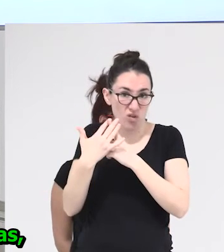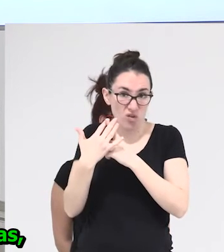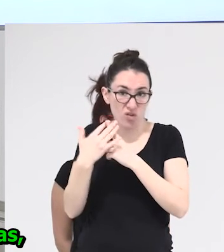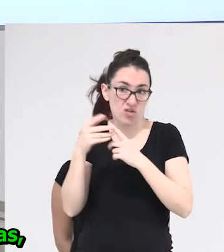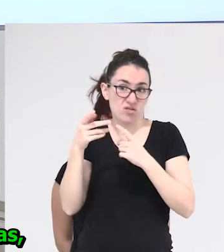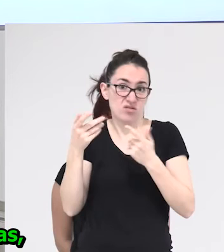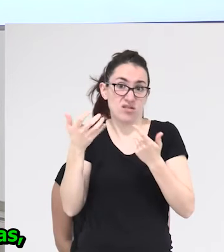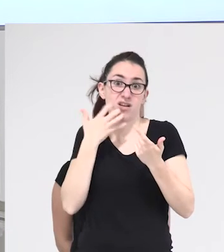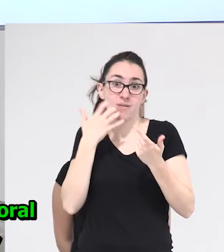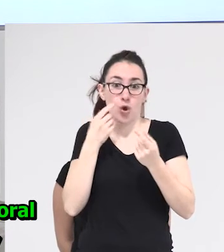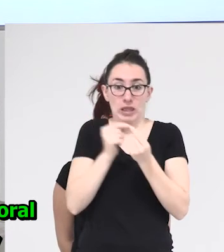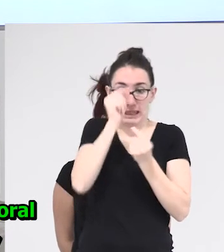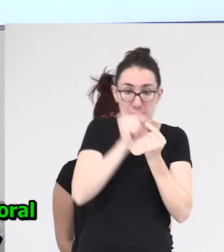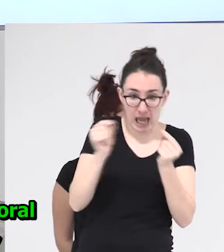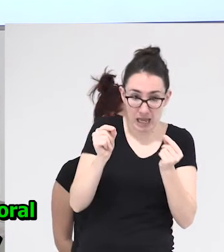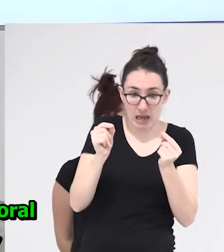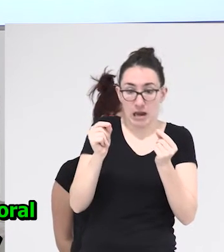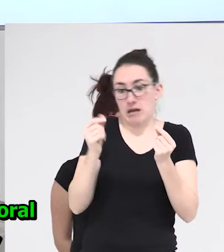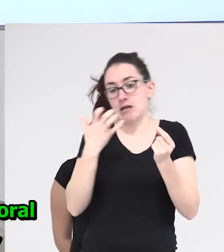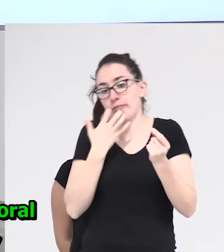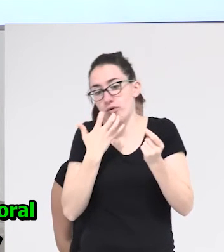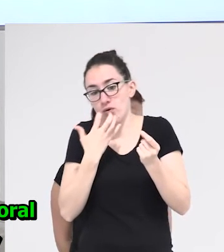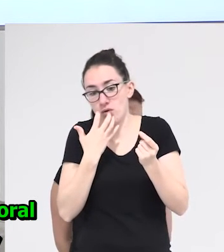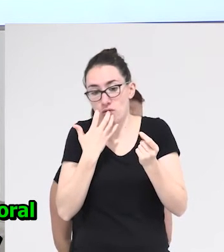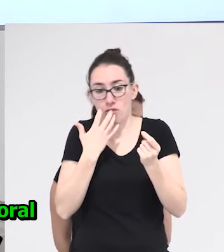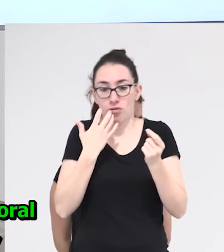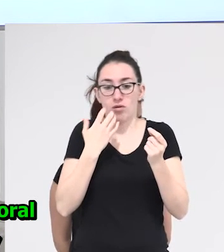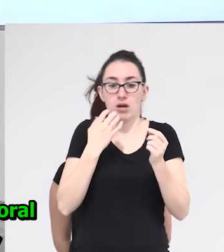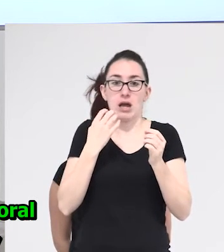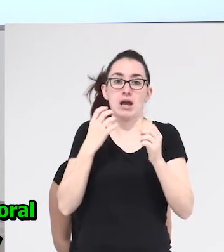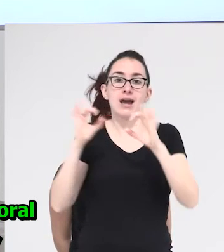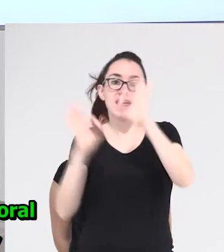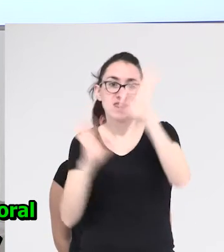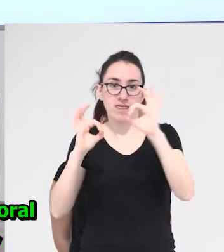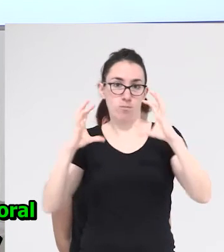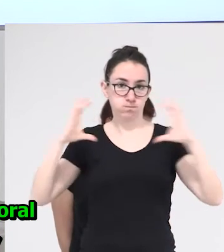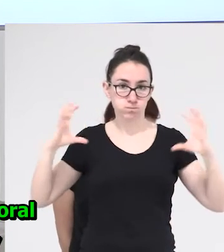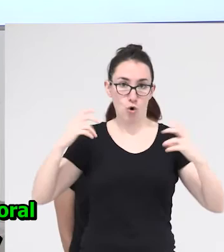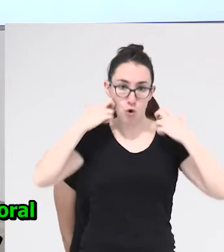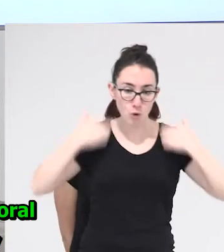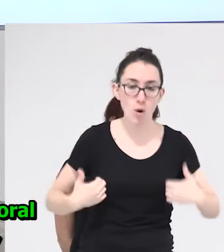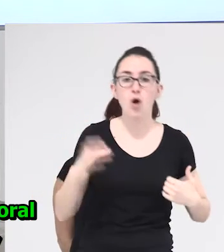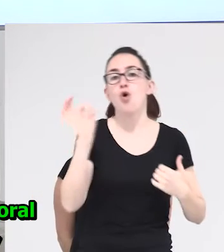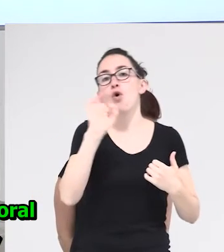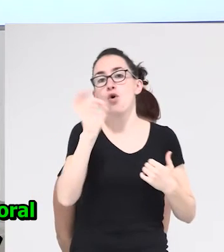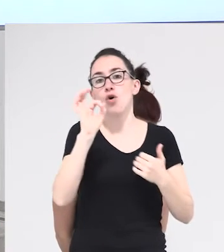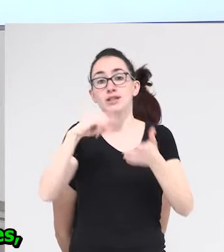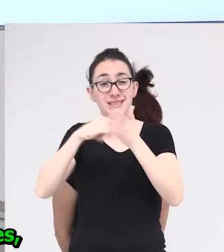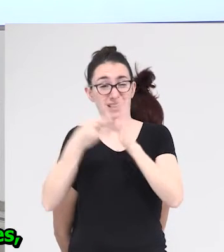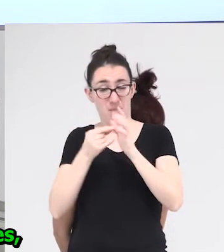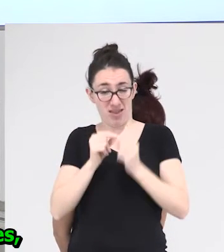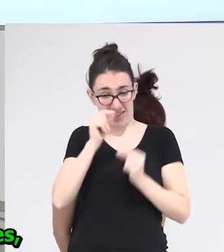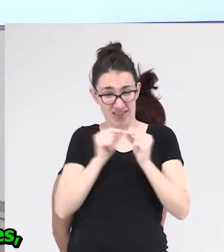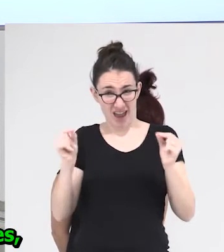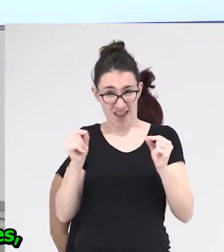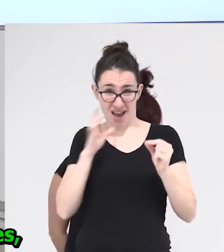tanto un sistema de tallas y medidas, ya sea desde el índice de masa corporal o al sistema de tallas occidental,